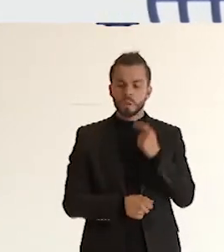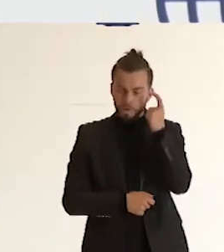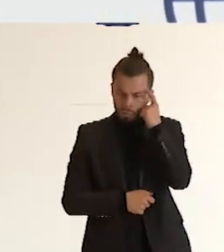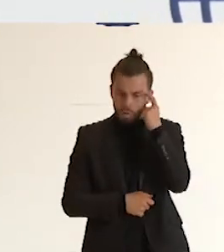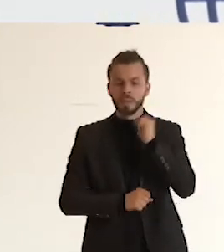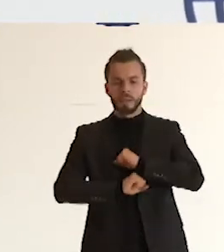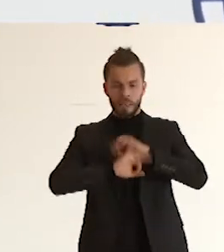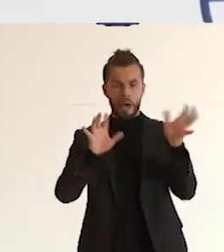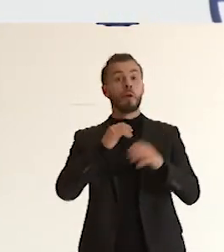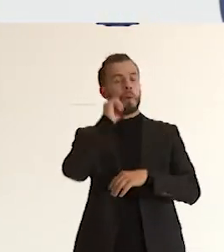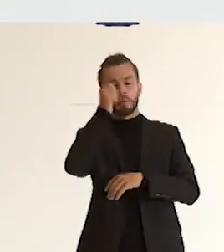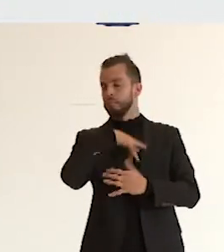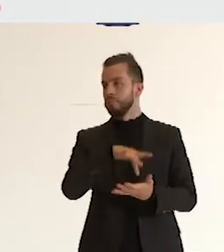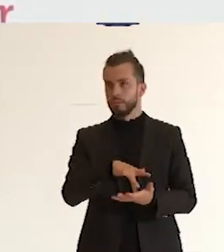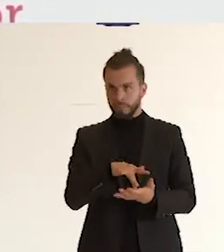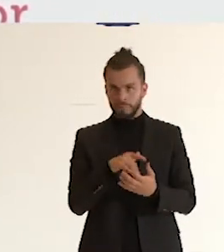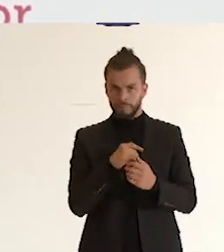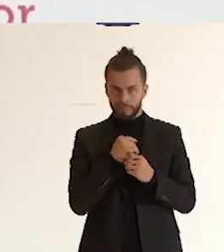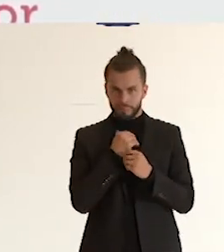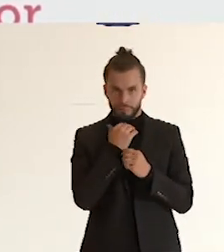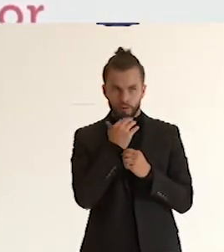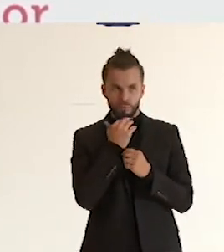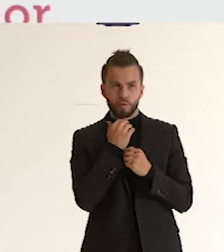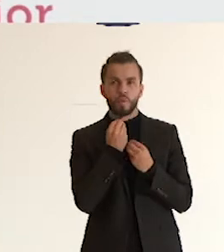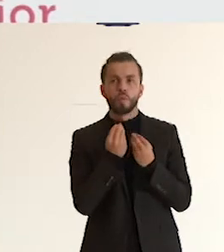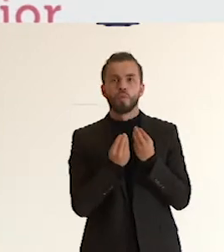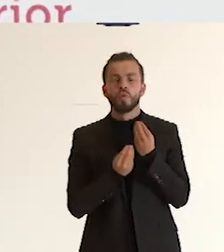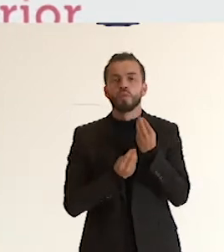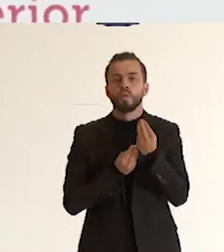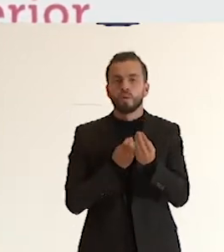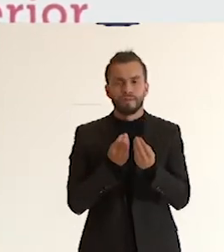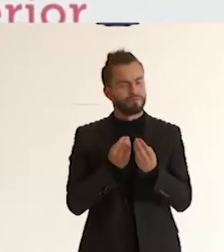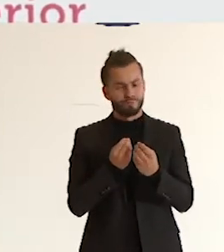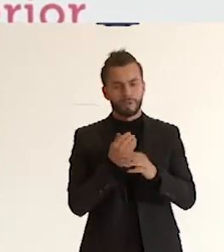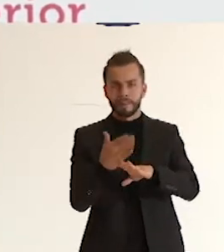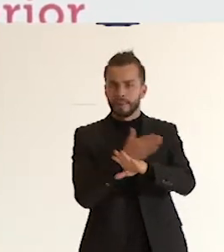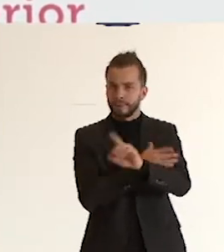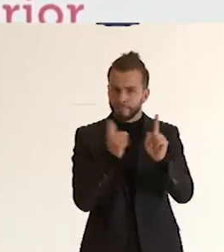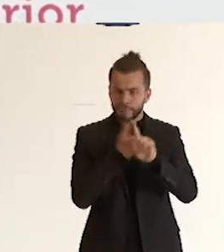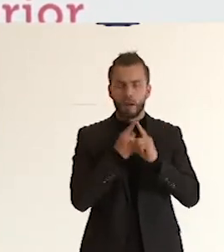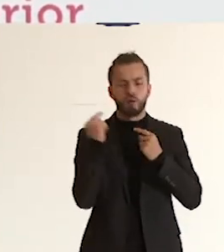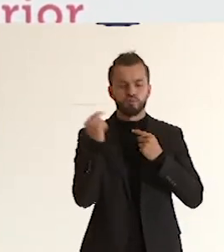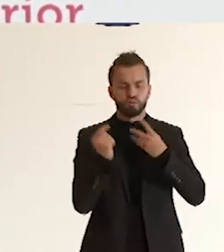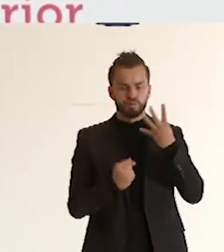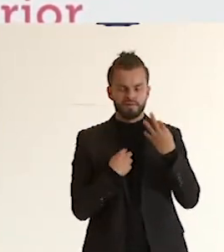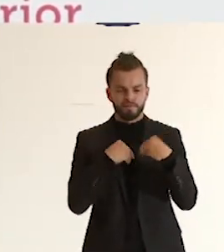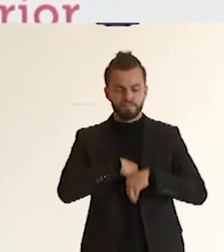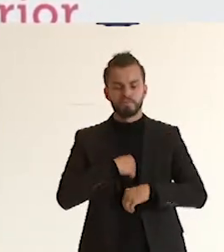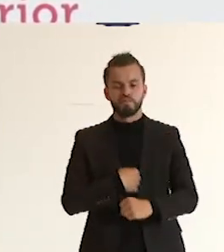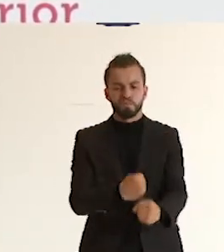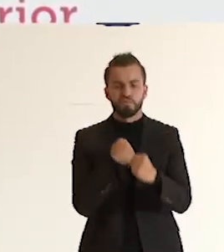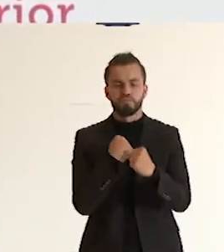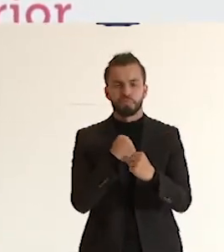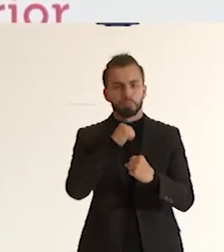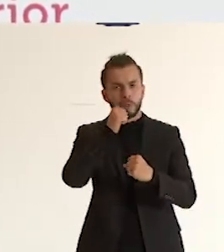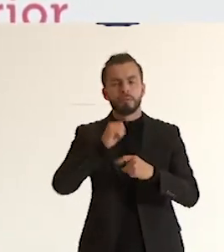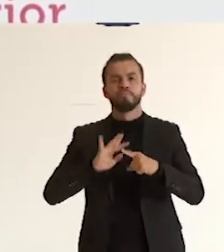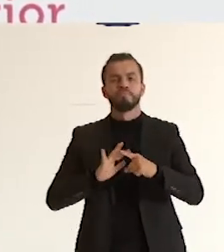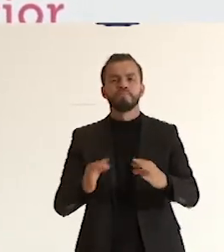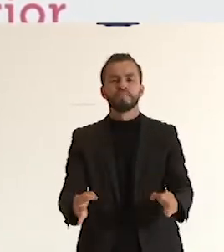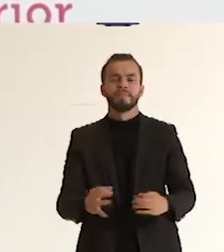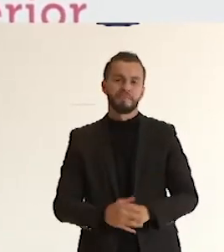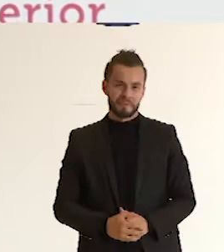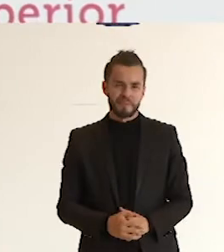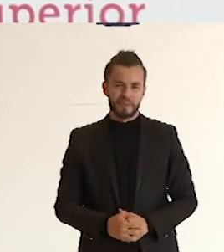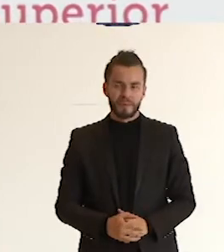garantizar eso pero sí tenemos que tener las dimensiones claras para trabajar todas las dimensiones qué entendemos política a